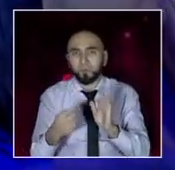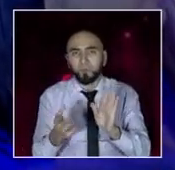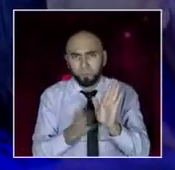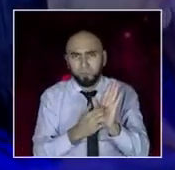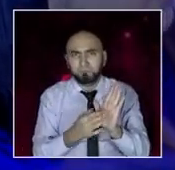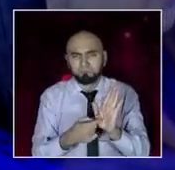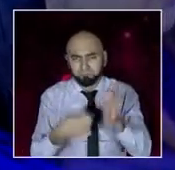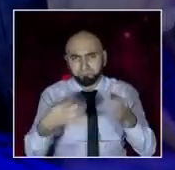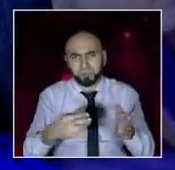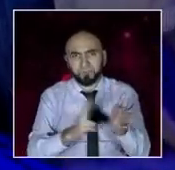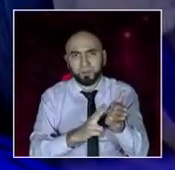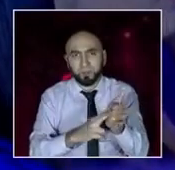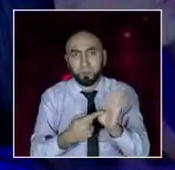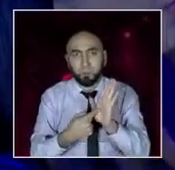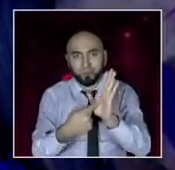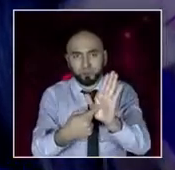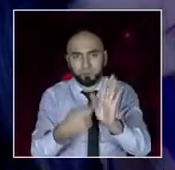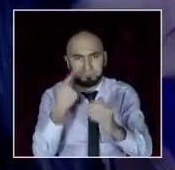aquí.